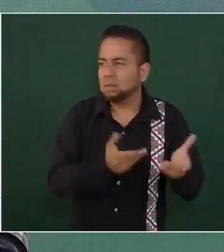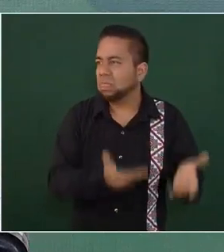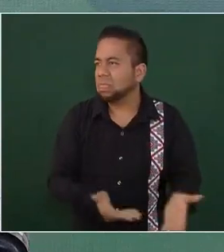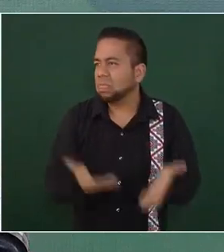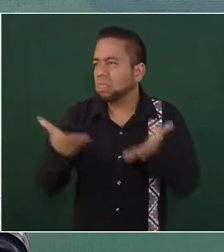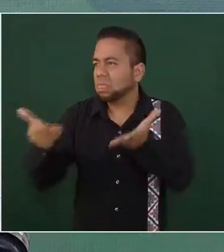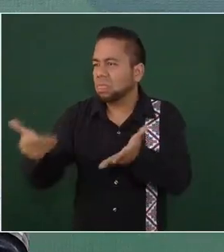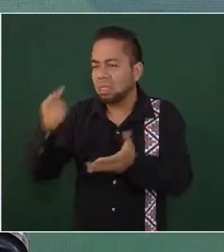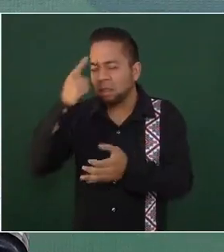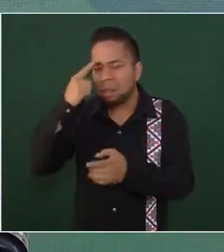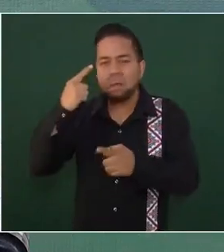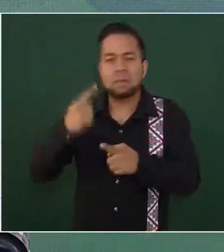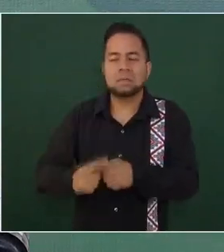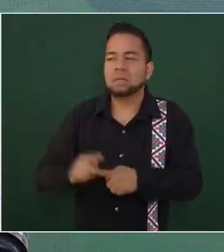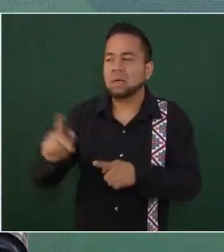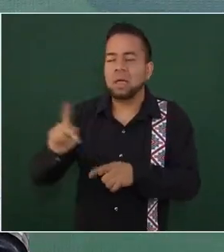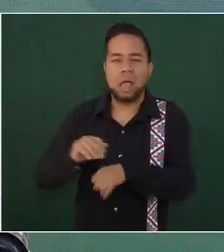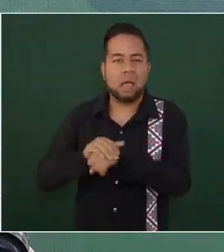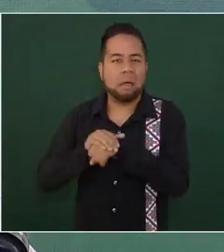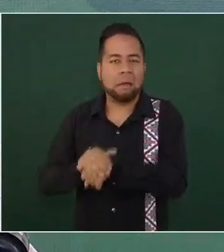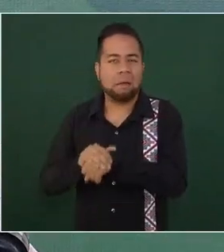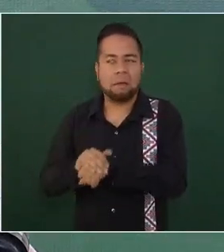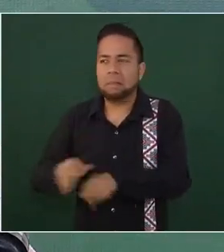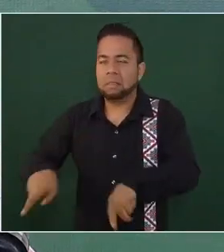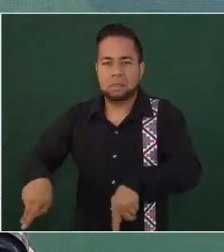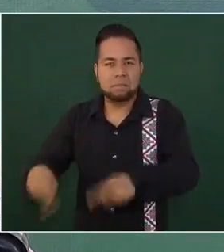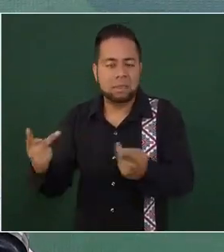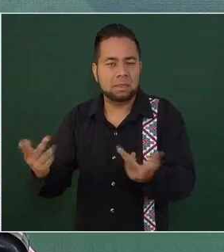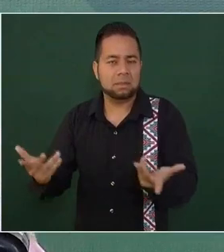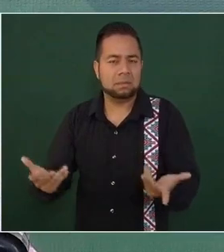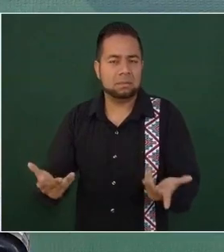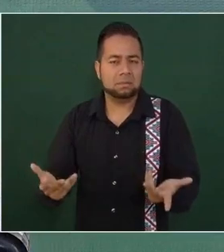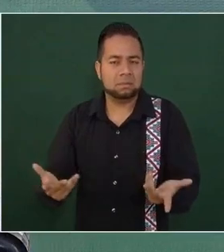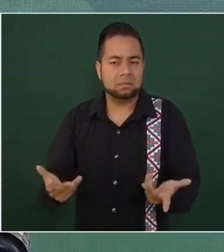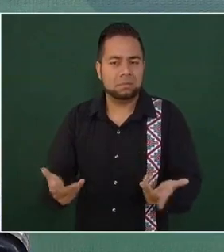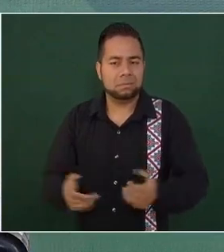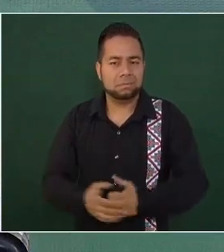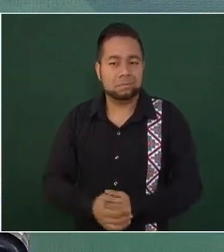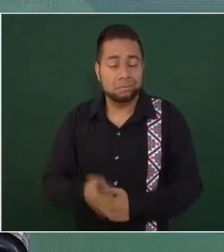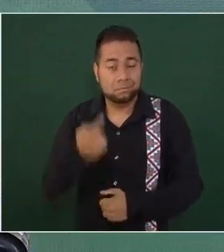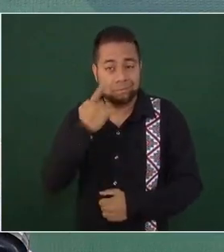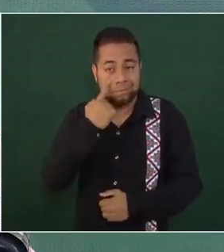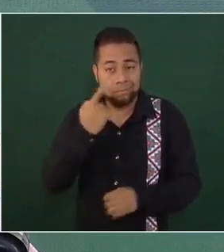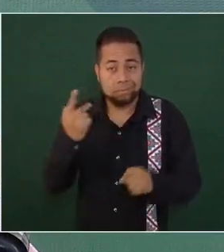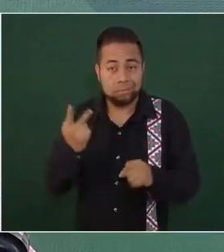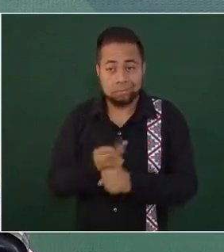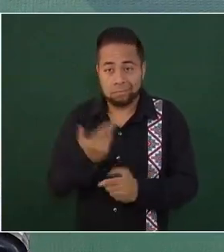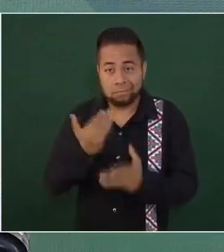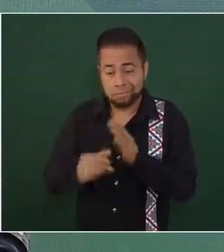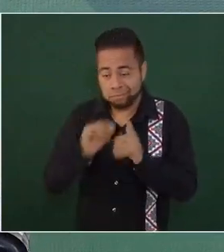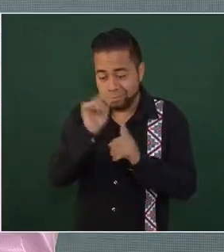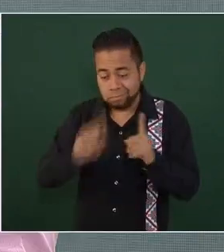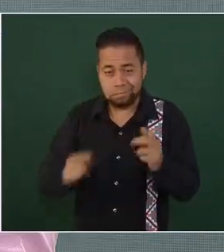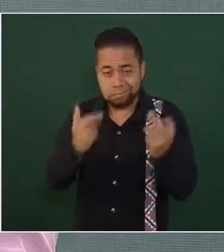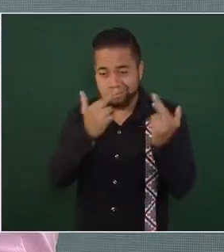a sus allegados y miren cómo nos dejó el país